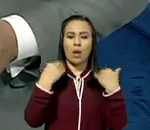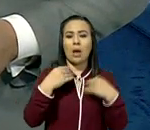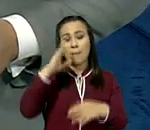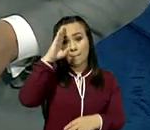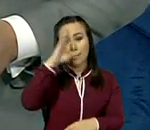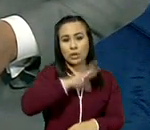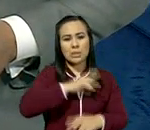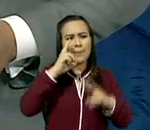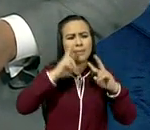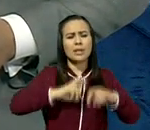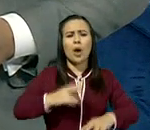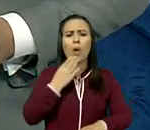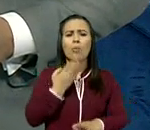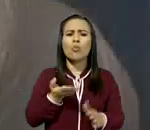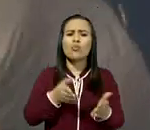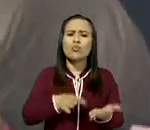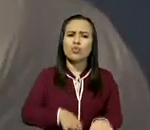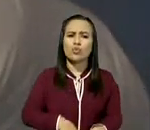este deceso.